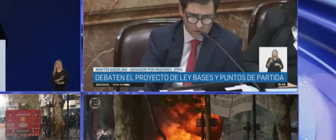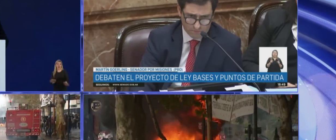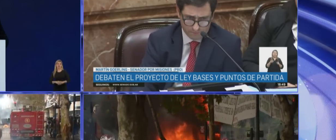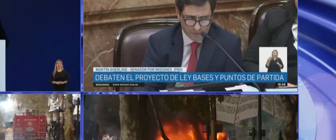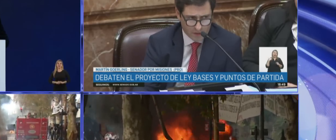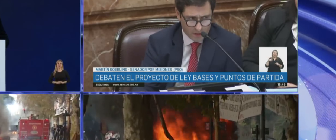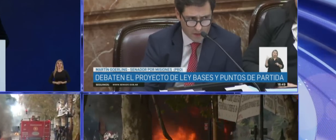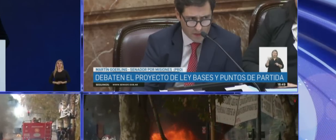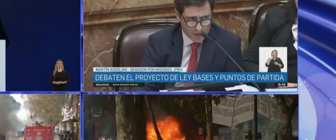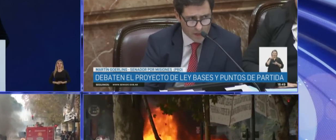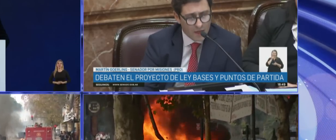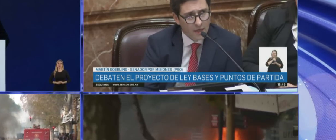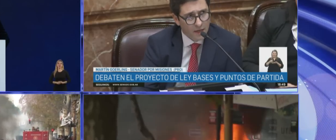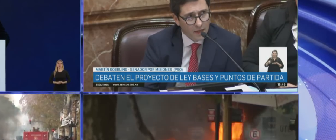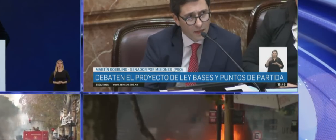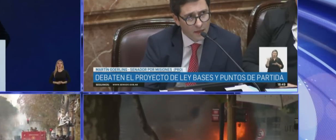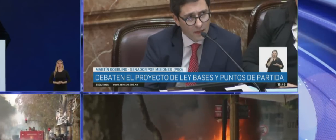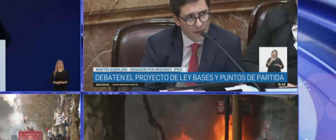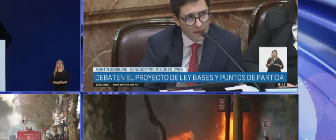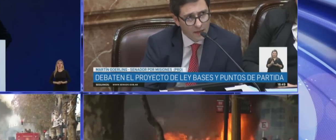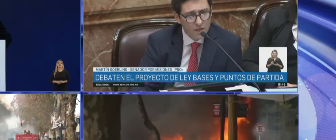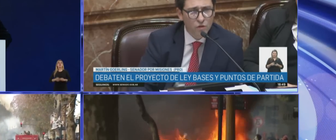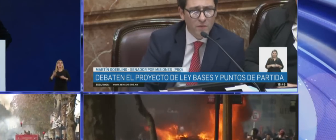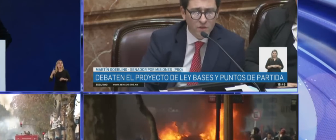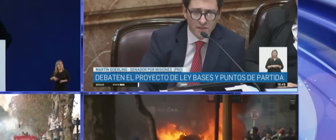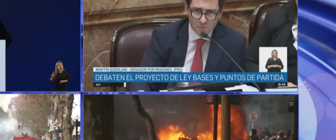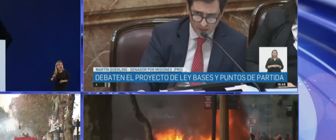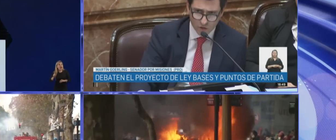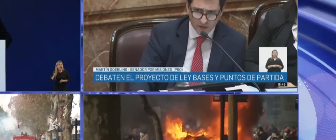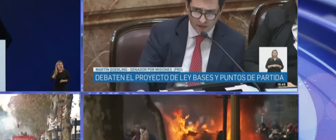imposible. Sin embargo, nosotros decidimos